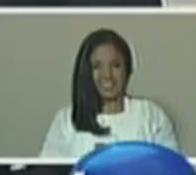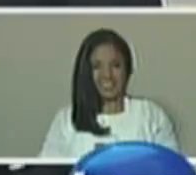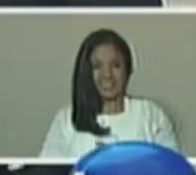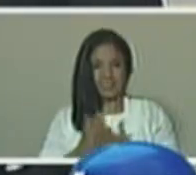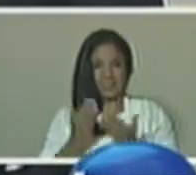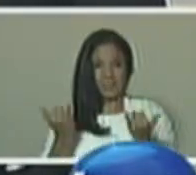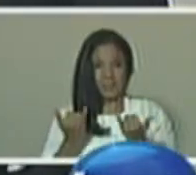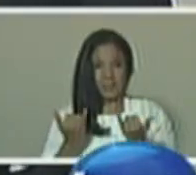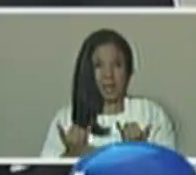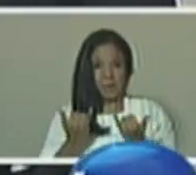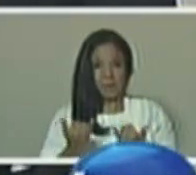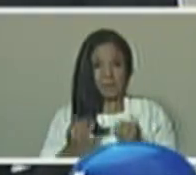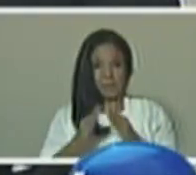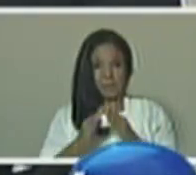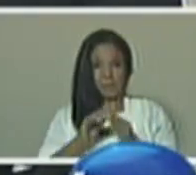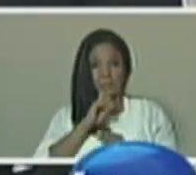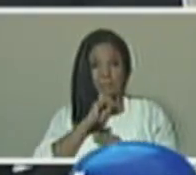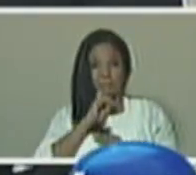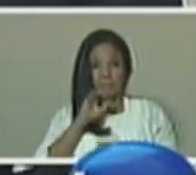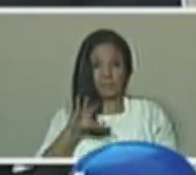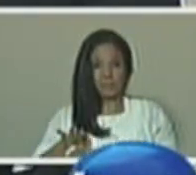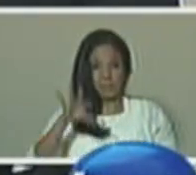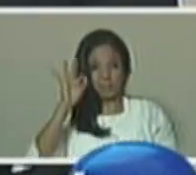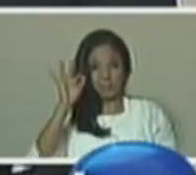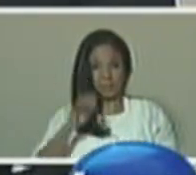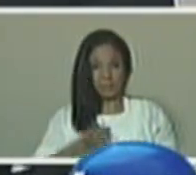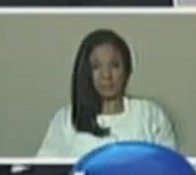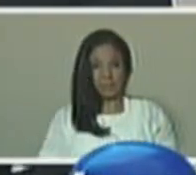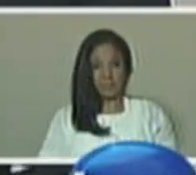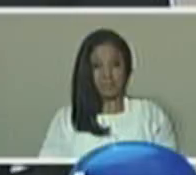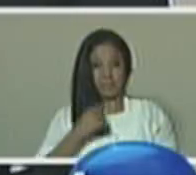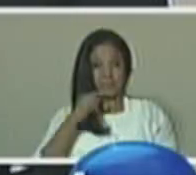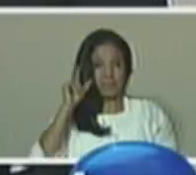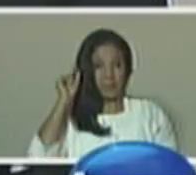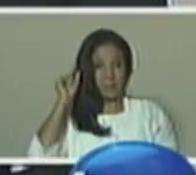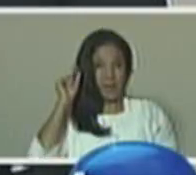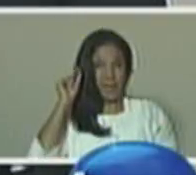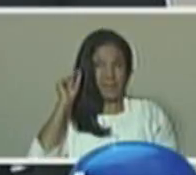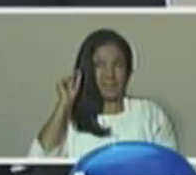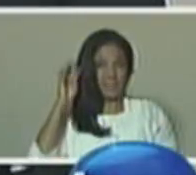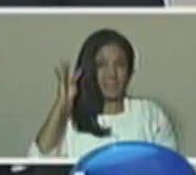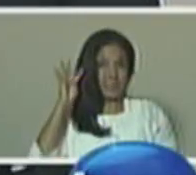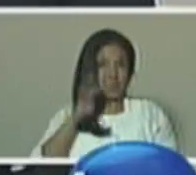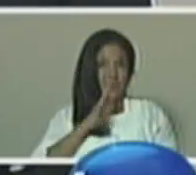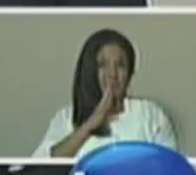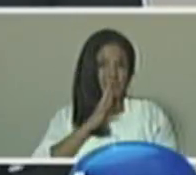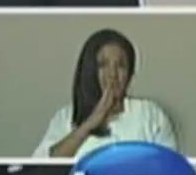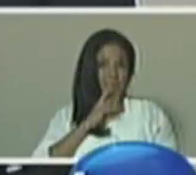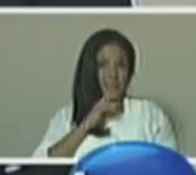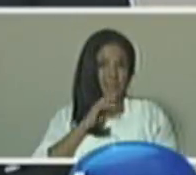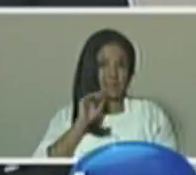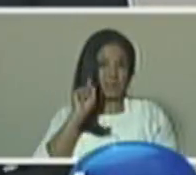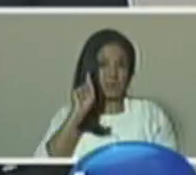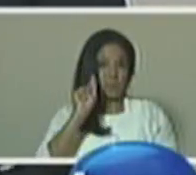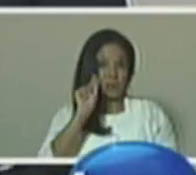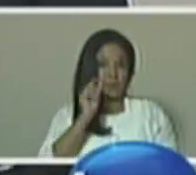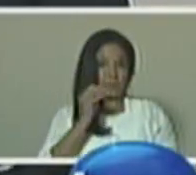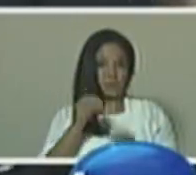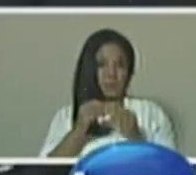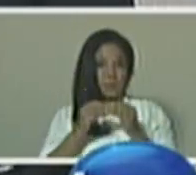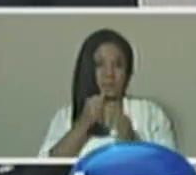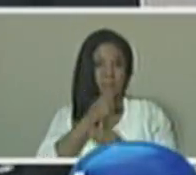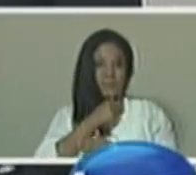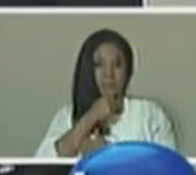Resulta que ha sido difícil escoger el asunto y por aquí los pajaritos estos que nos hablan nos han dicho que tenemos que tener un poquito más de